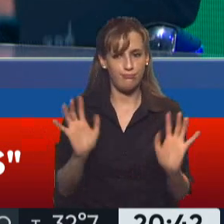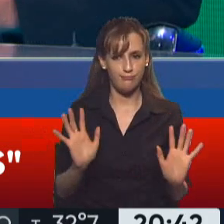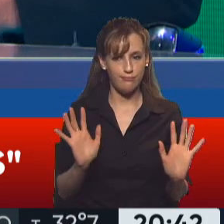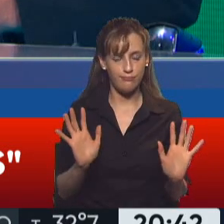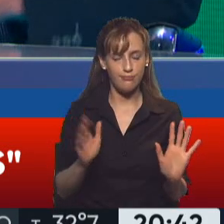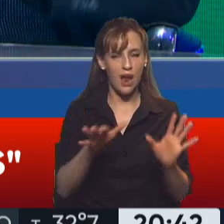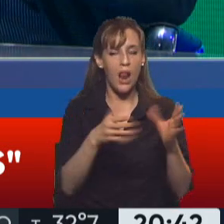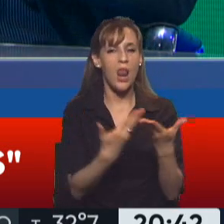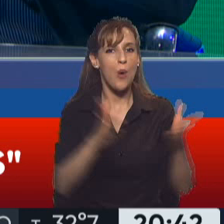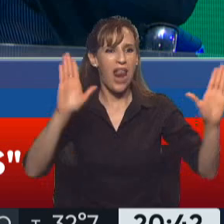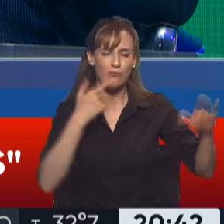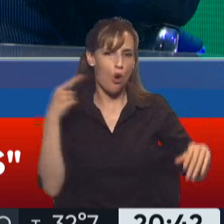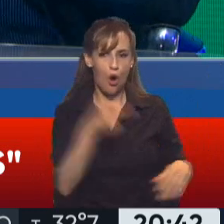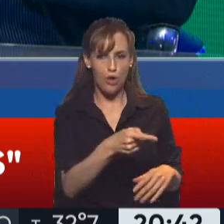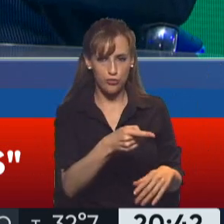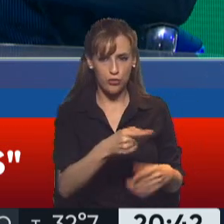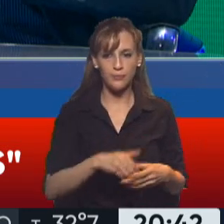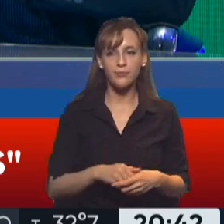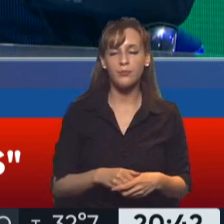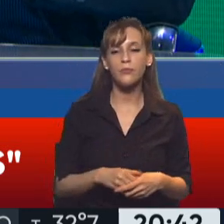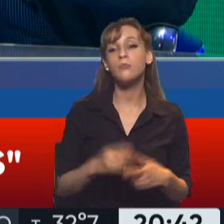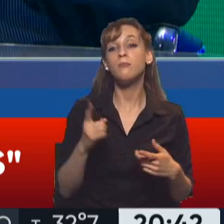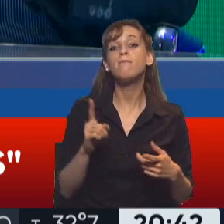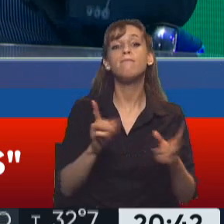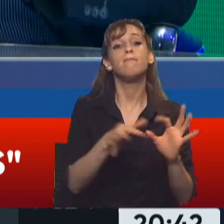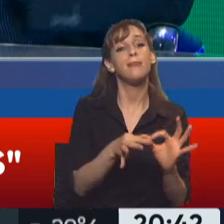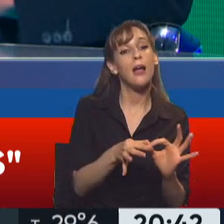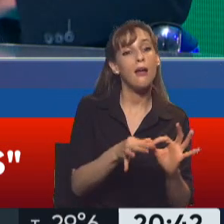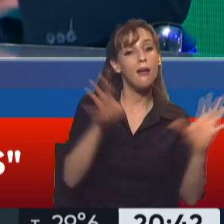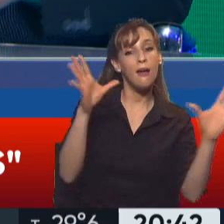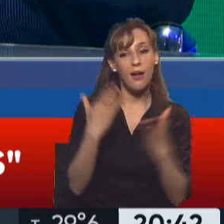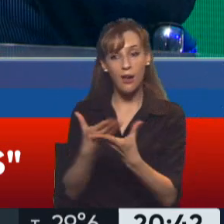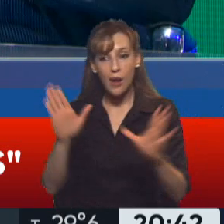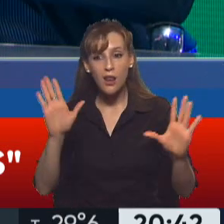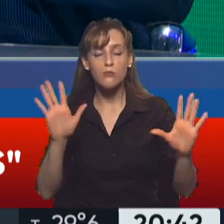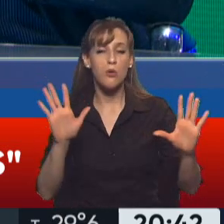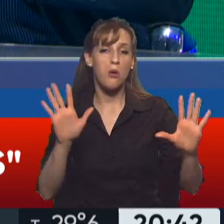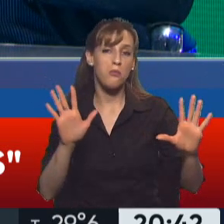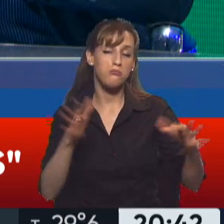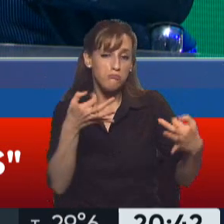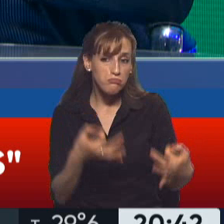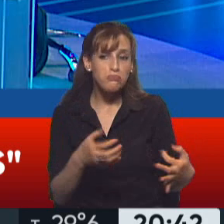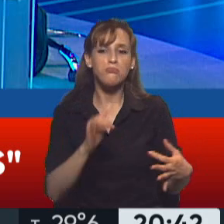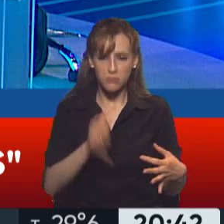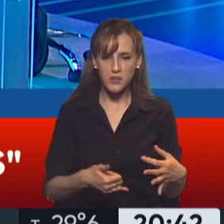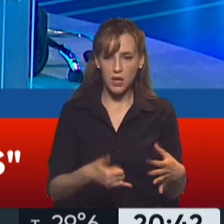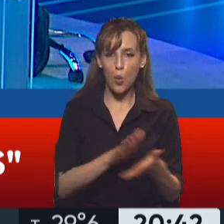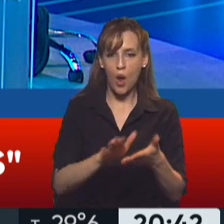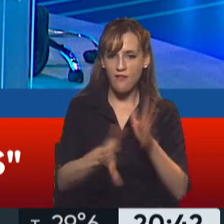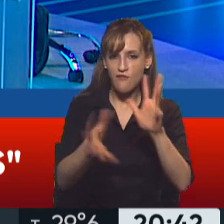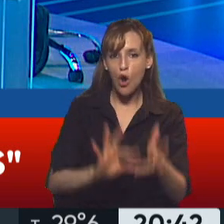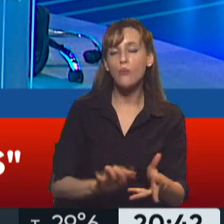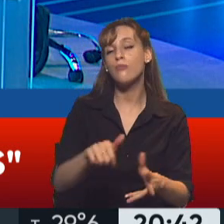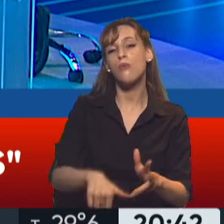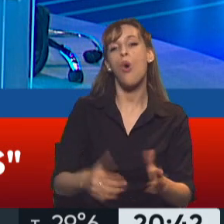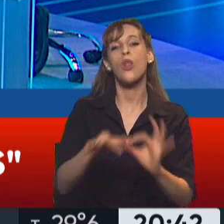enemigos del liberalismo. La reconciliación del liberalismo con la democracia se dio a partir del surgimiento de esa fórmula, democracia liberal, que son las democracias que